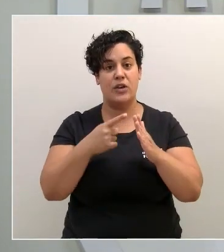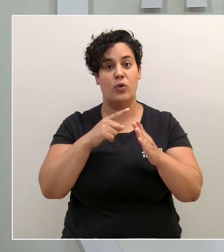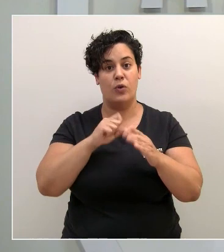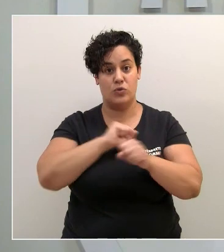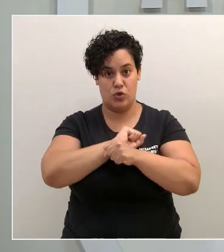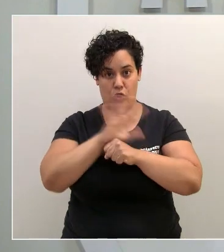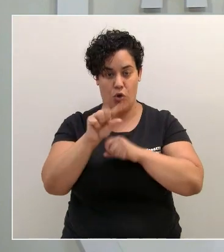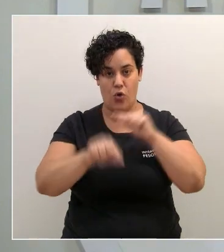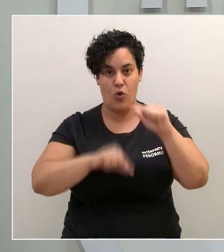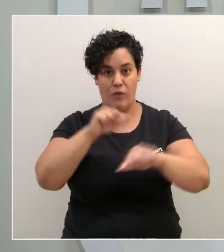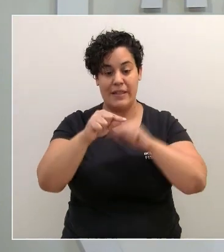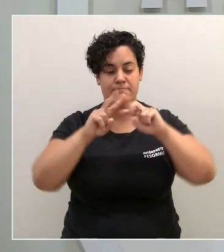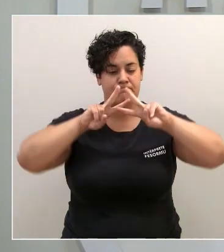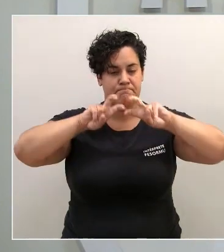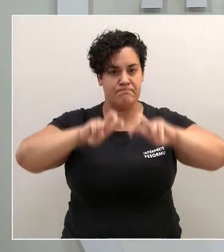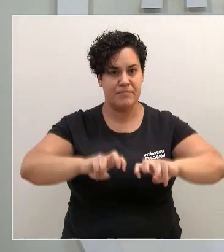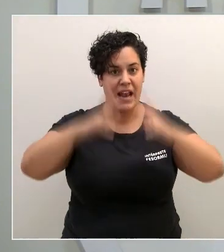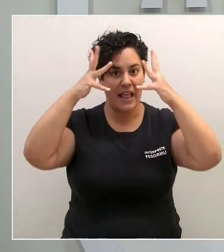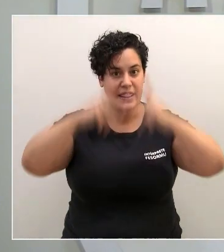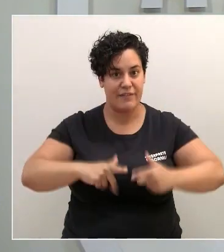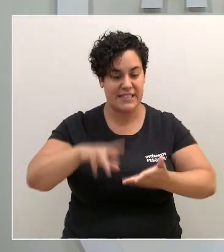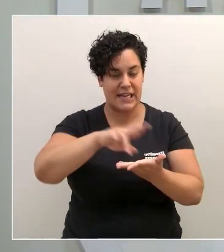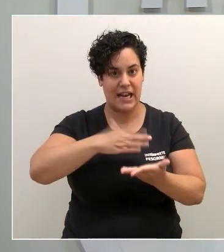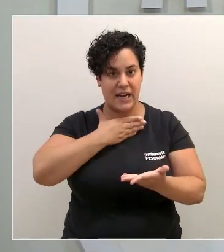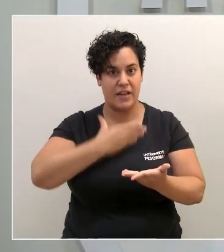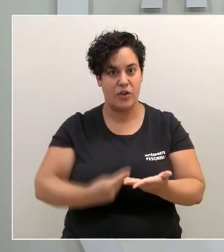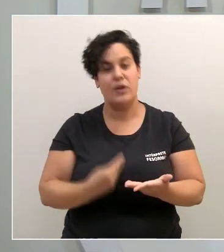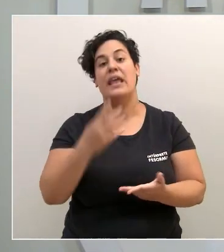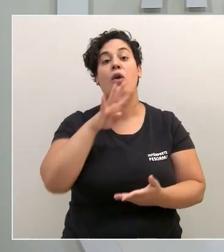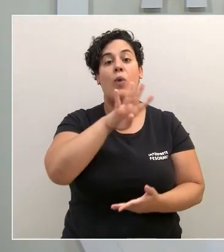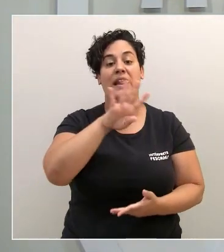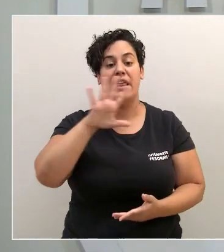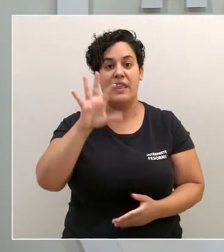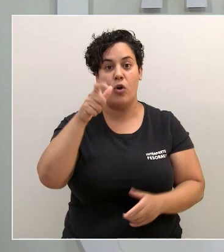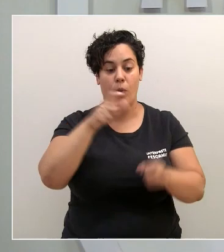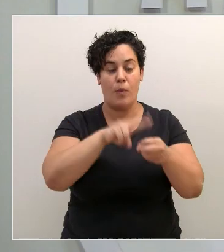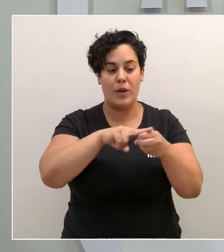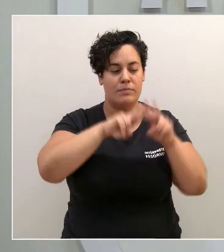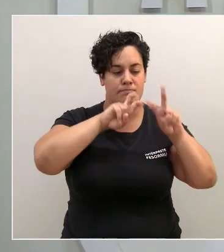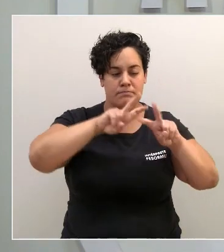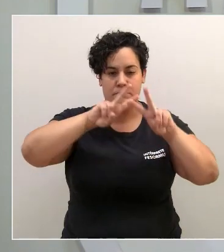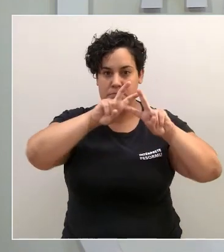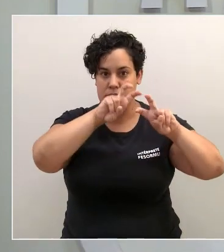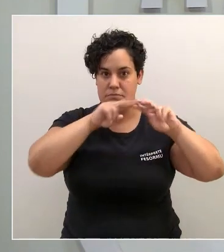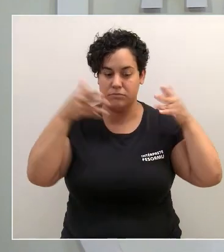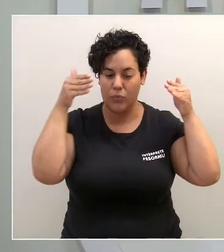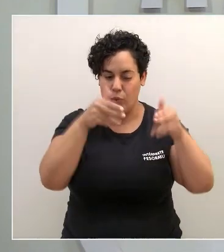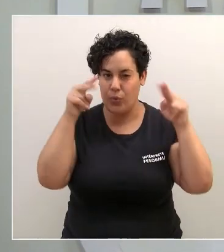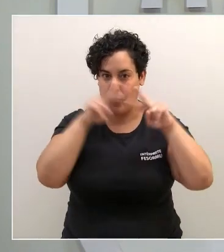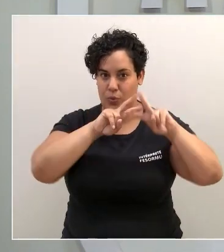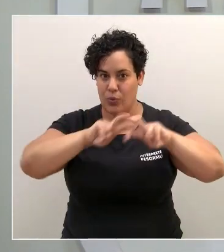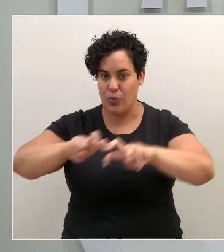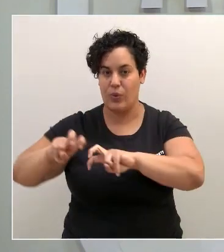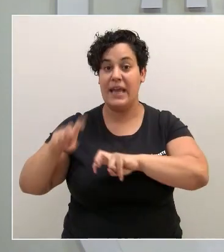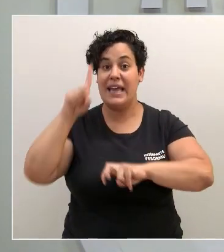evolución epidemiológica y las cifras registradas en la región y cada uno de los 45 municipios, así como el avance progresivo en la campaña